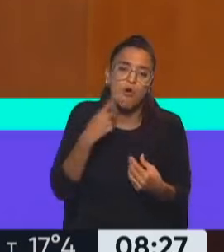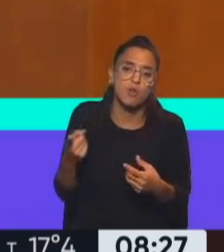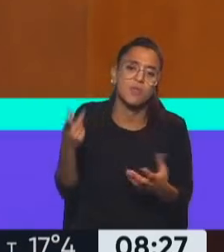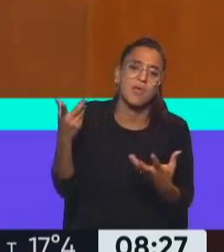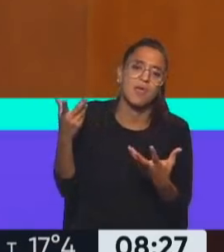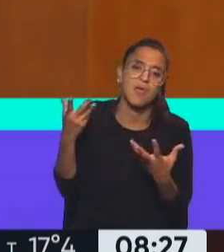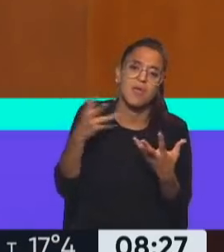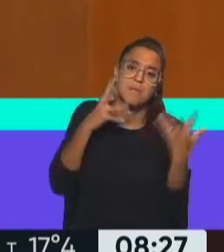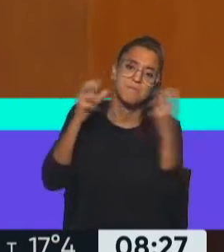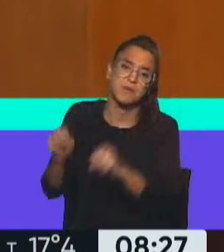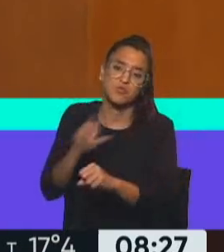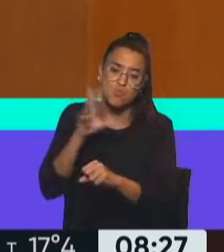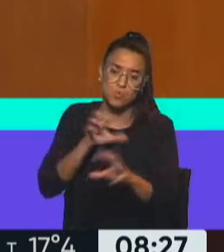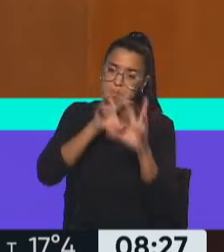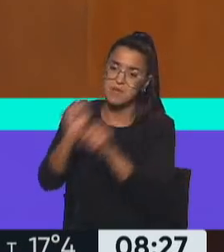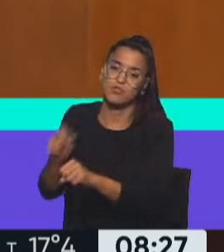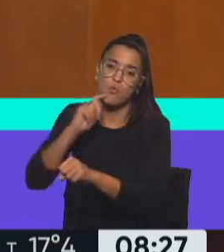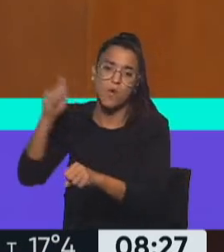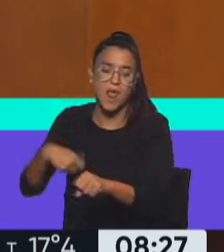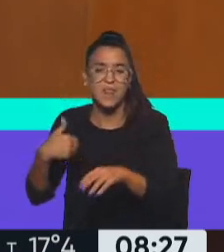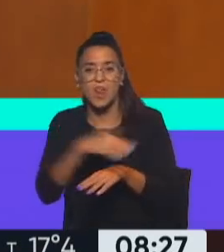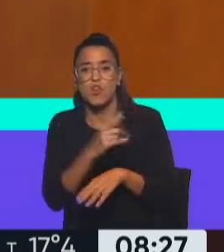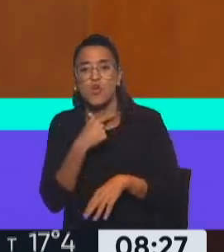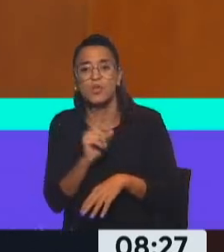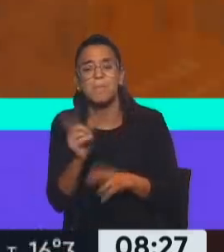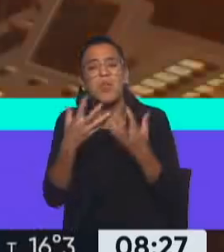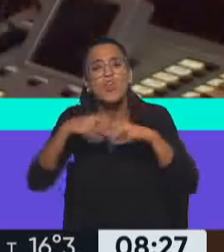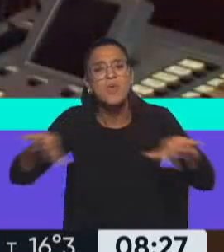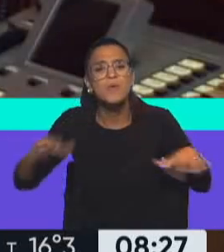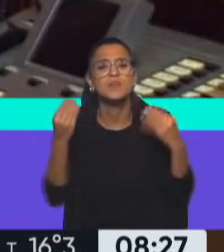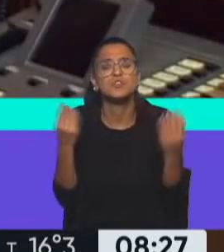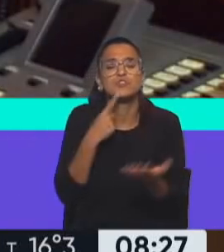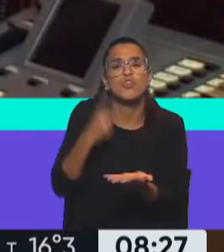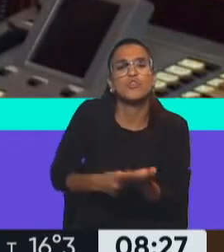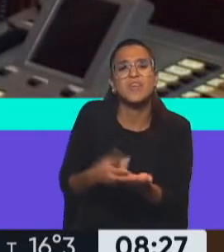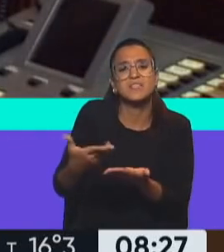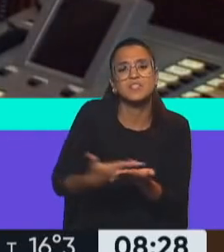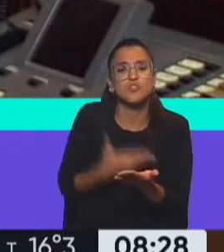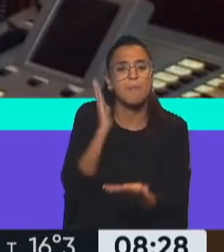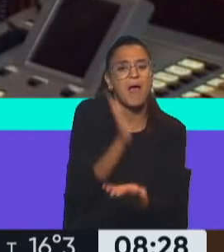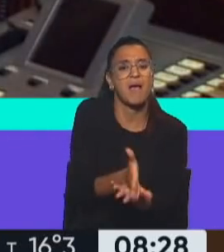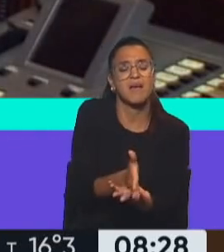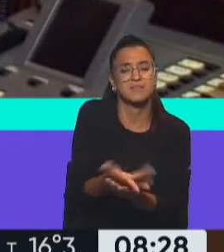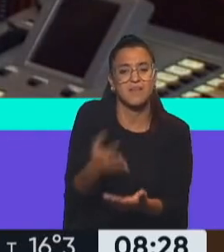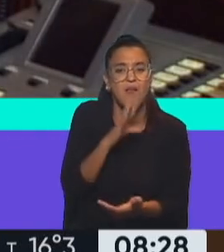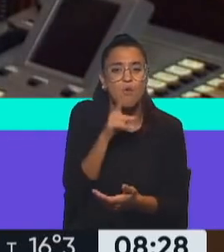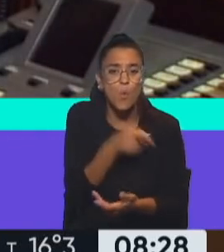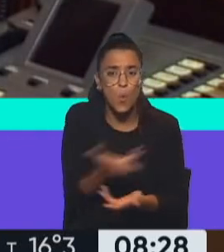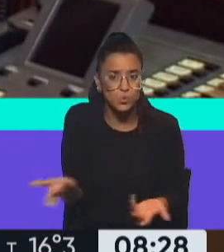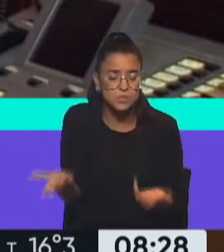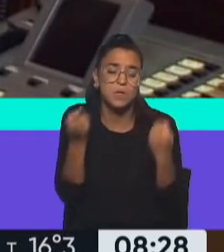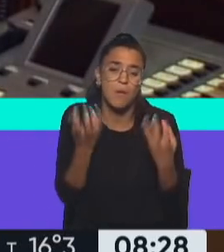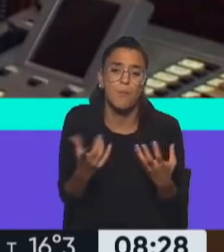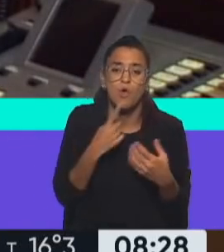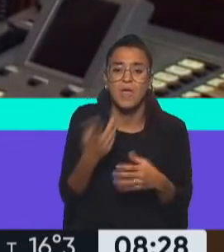de Rusia a Ucrania, pero bueno, hay división en cuanto a qué medida tomar para castigar a Rusia. ¿Por qué?